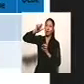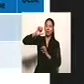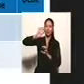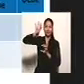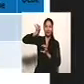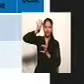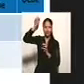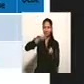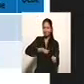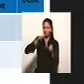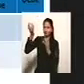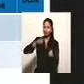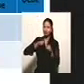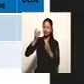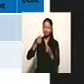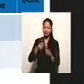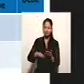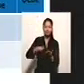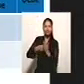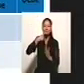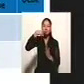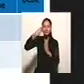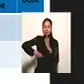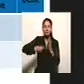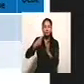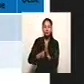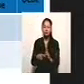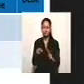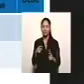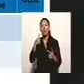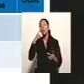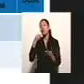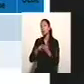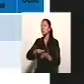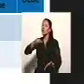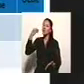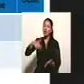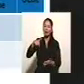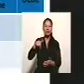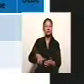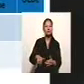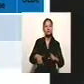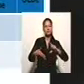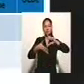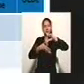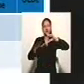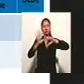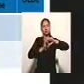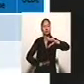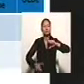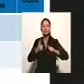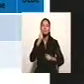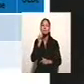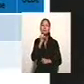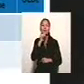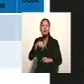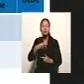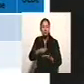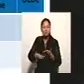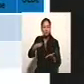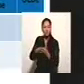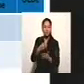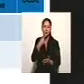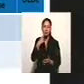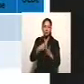nacional, senador Arlet Casado, es uno de los más altos del continente. En ese